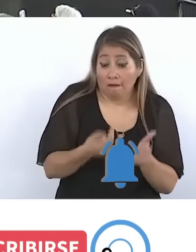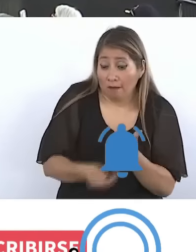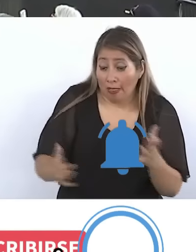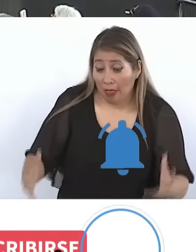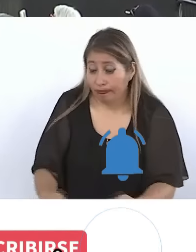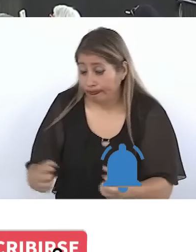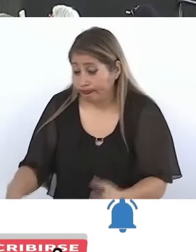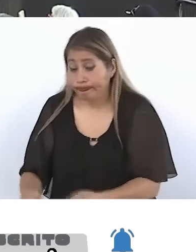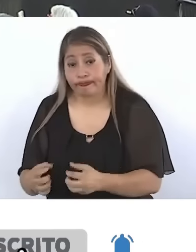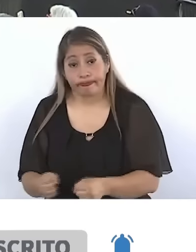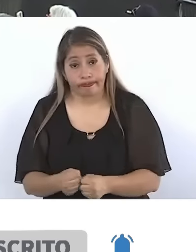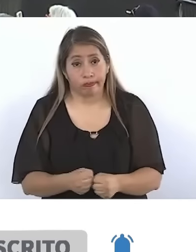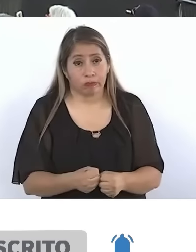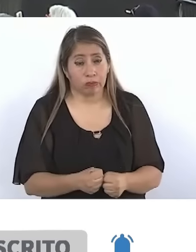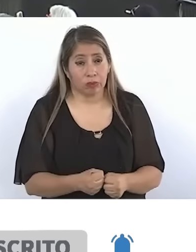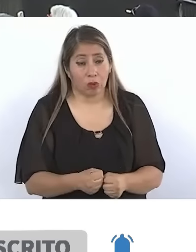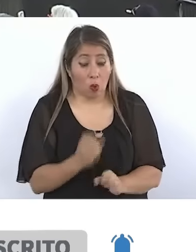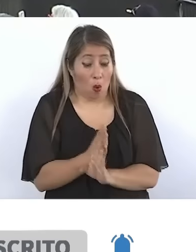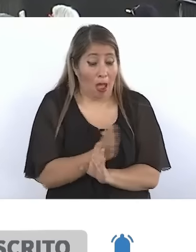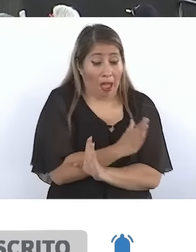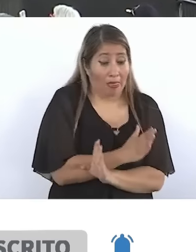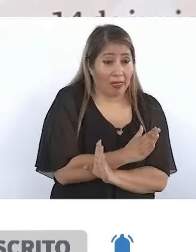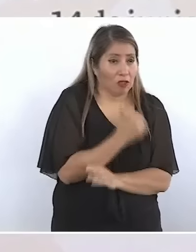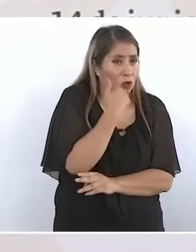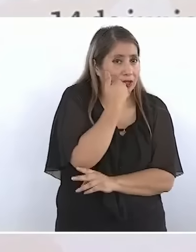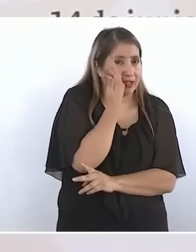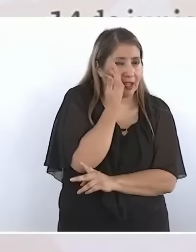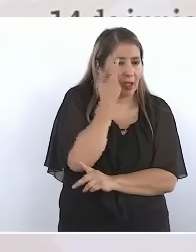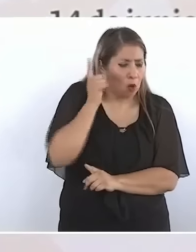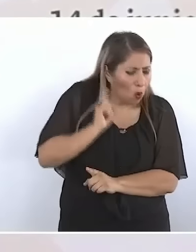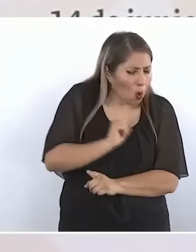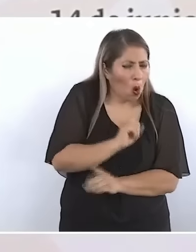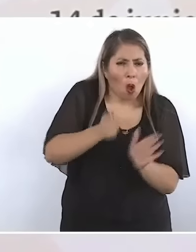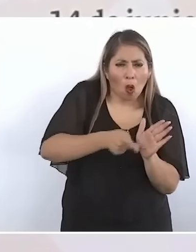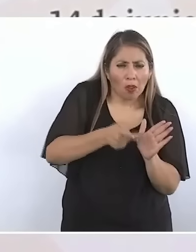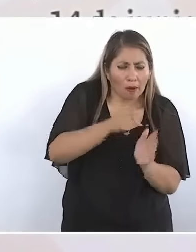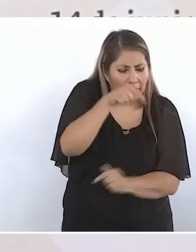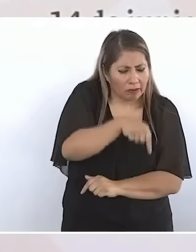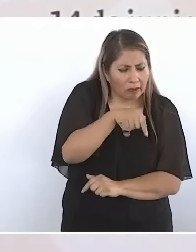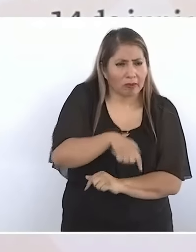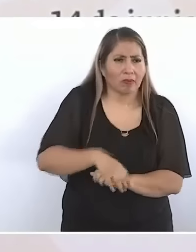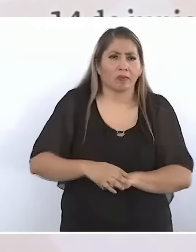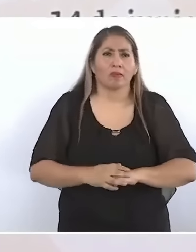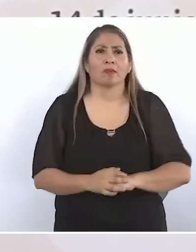antes de irme, quiero regresar aquí